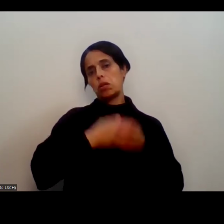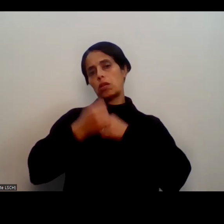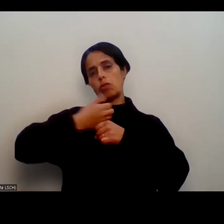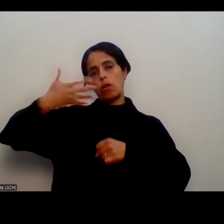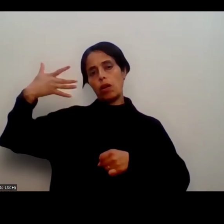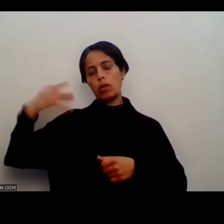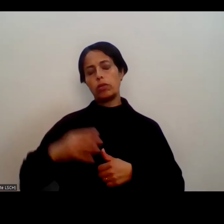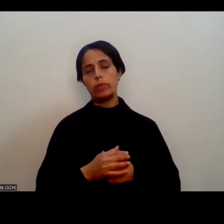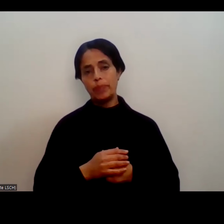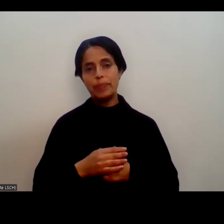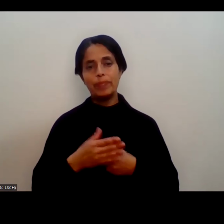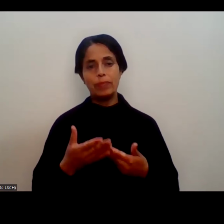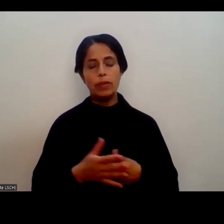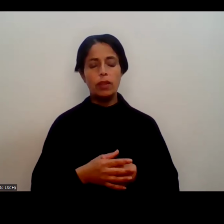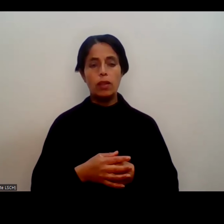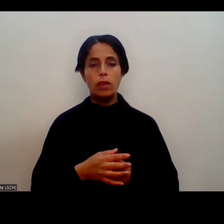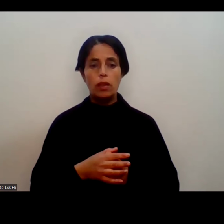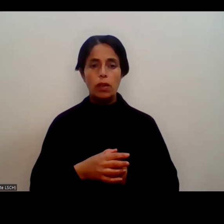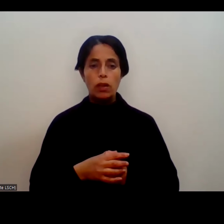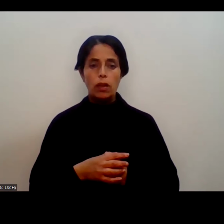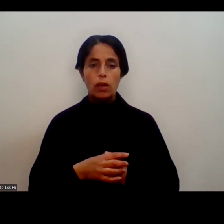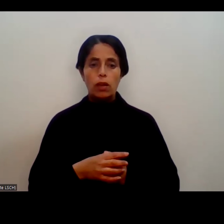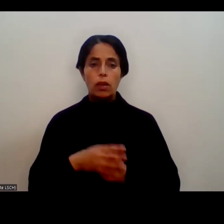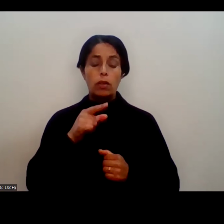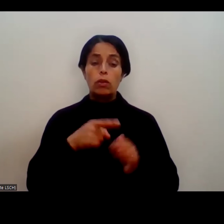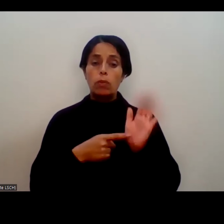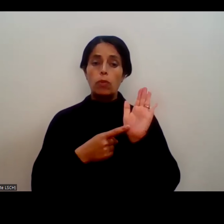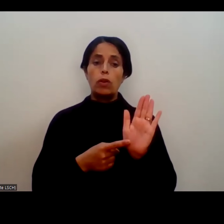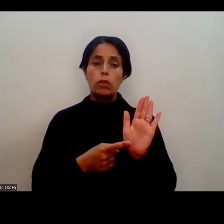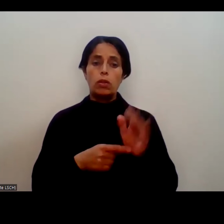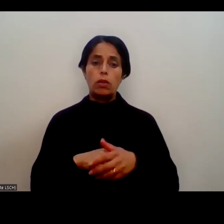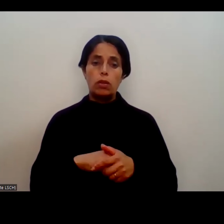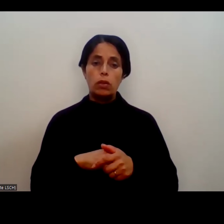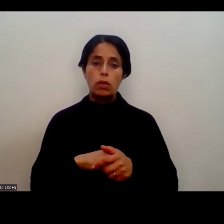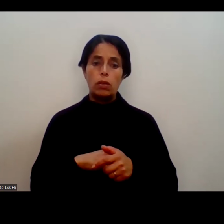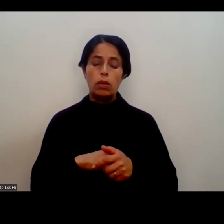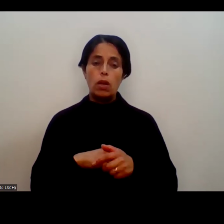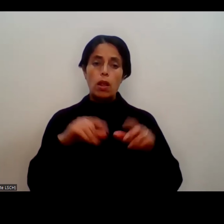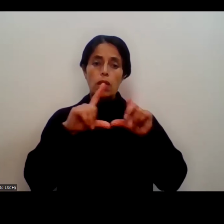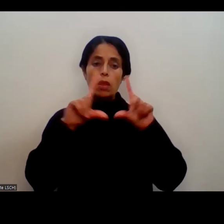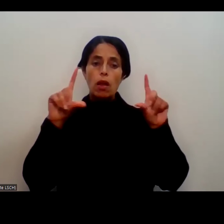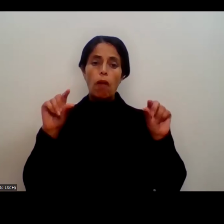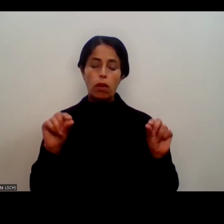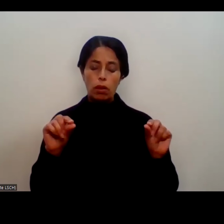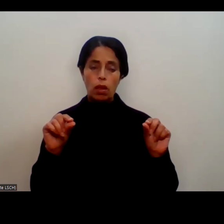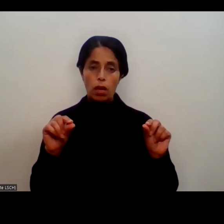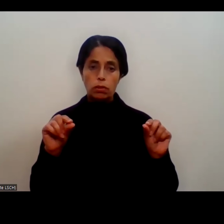decir, esto también se refleja en las tabletas en